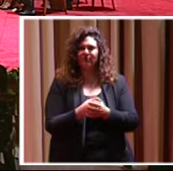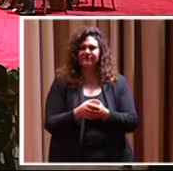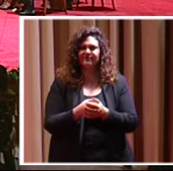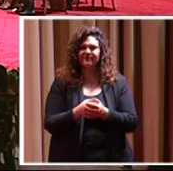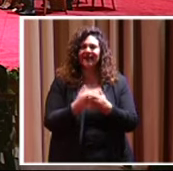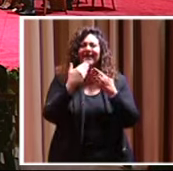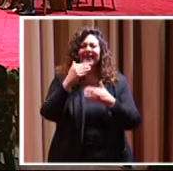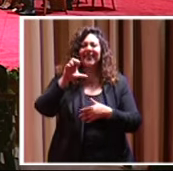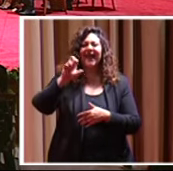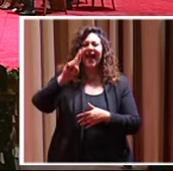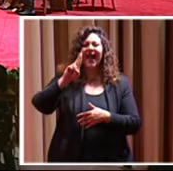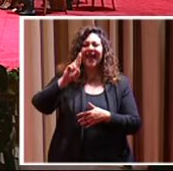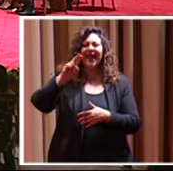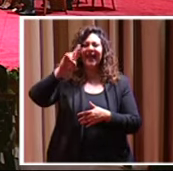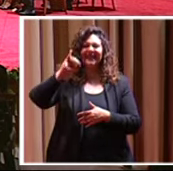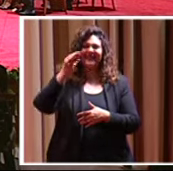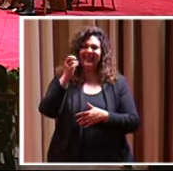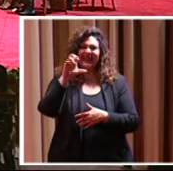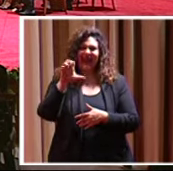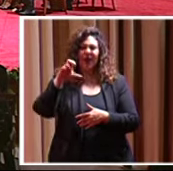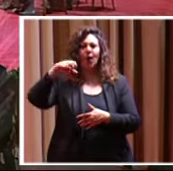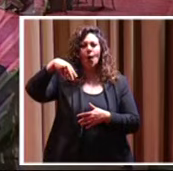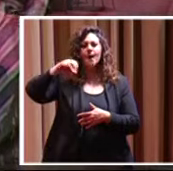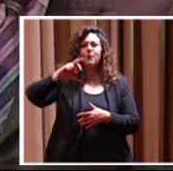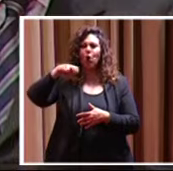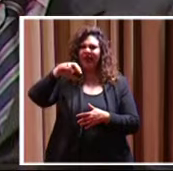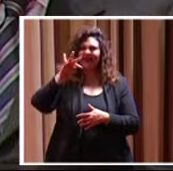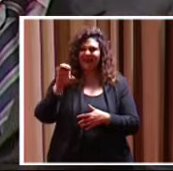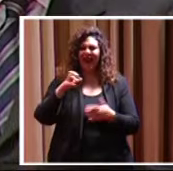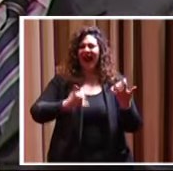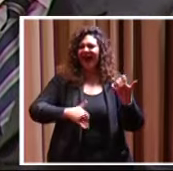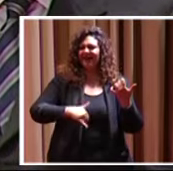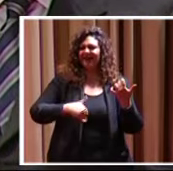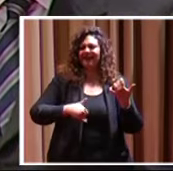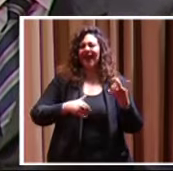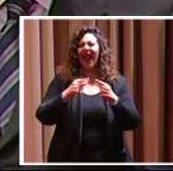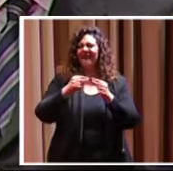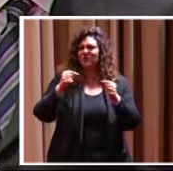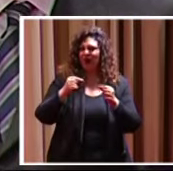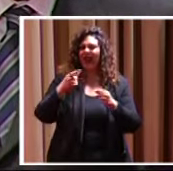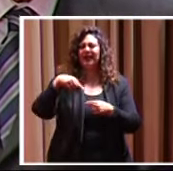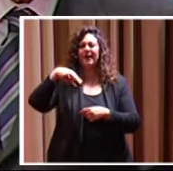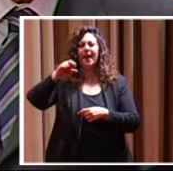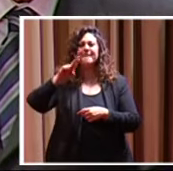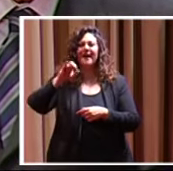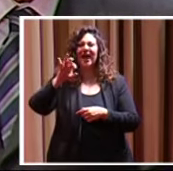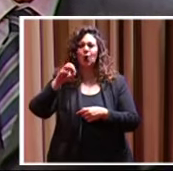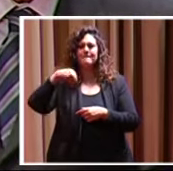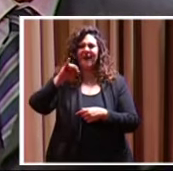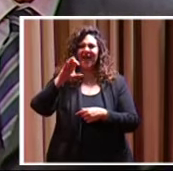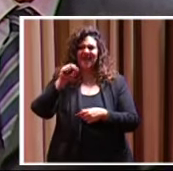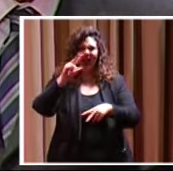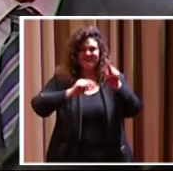grande Enrique Morente al cante, el Habichuela a la guitarra y Mario Maya al baile.